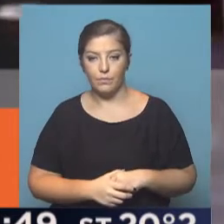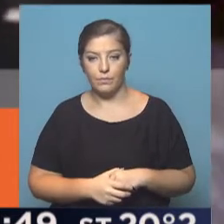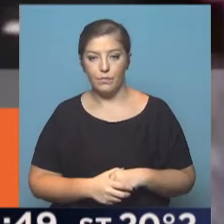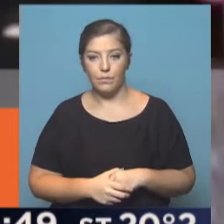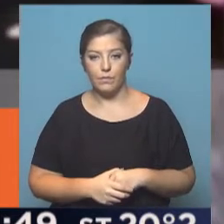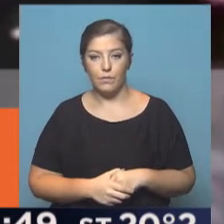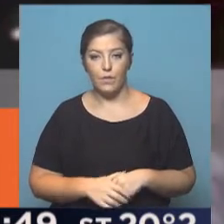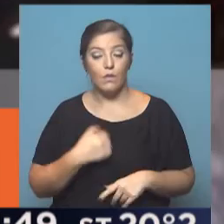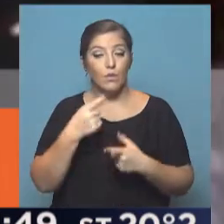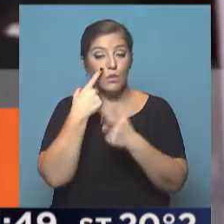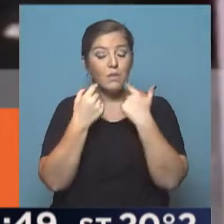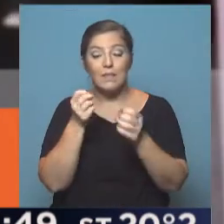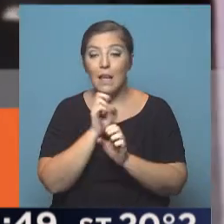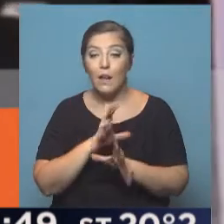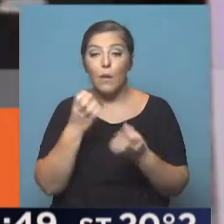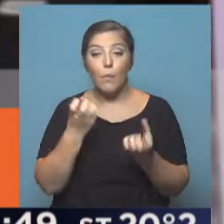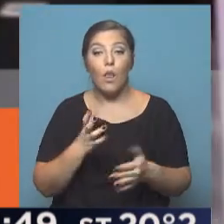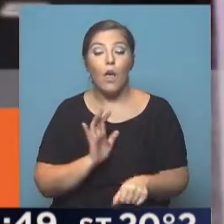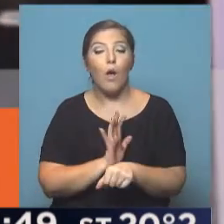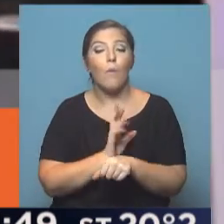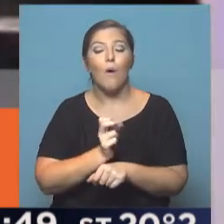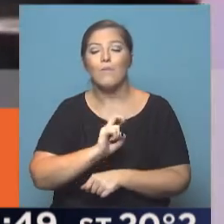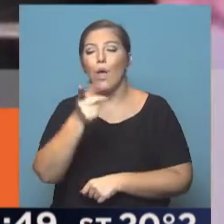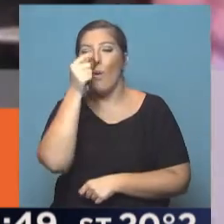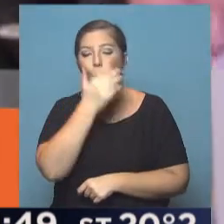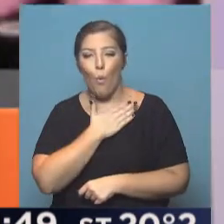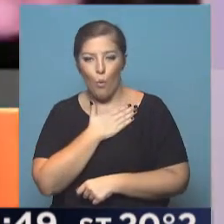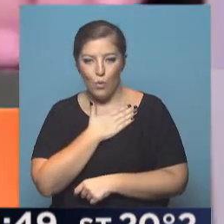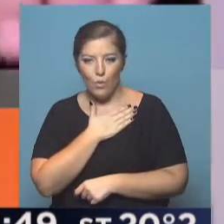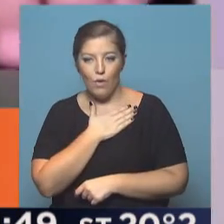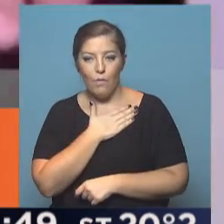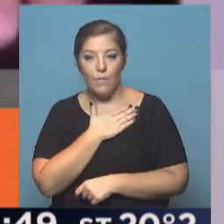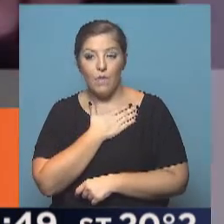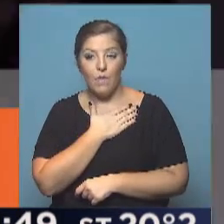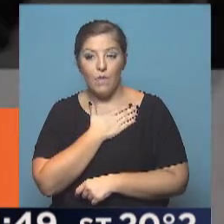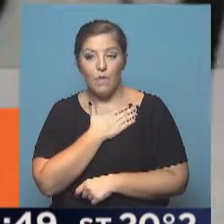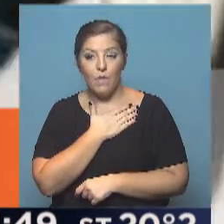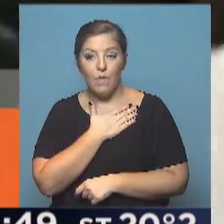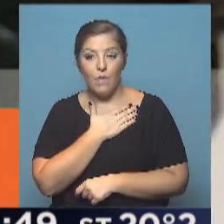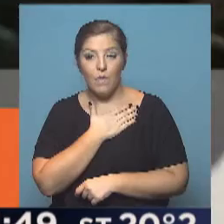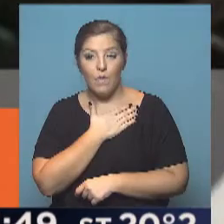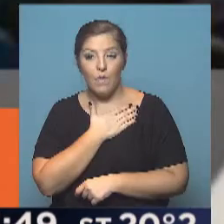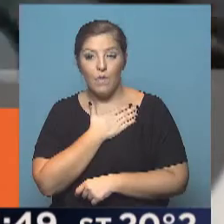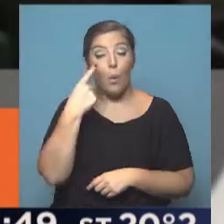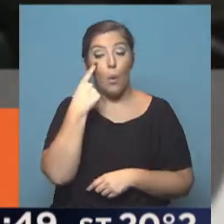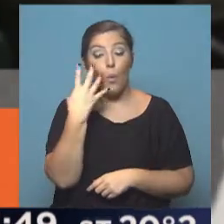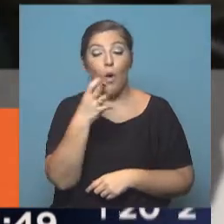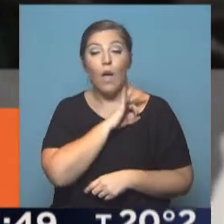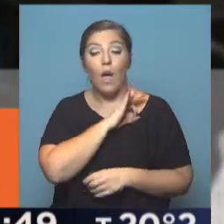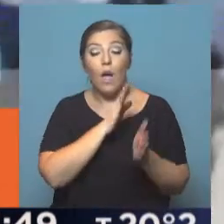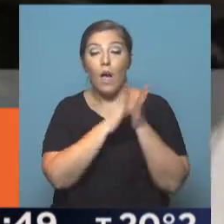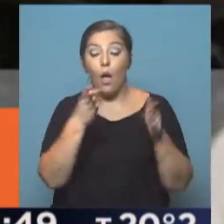Me agarró un llanto terrible porque fue como mi segundo padre. Fidel me llamaba, yo viví 4 años en Cuba